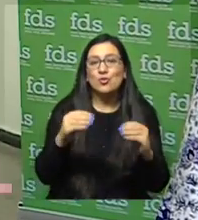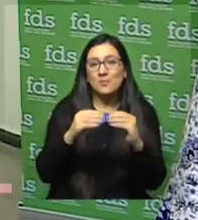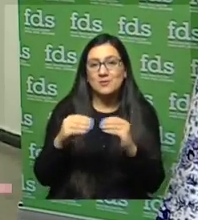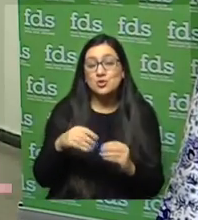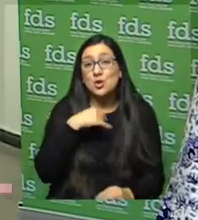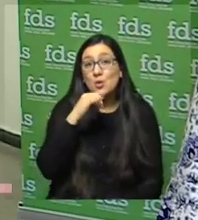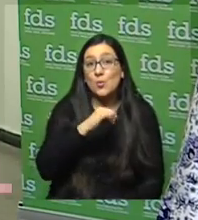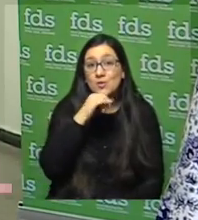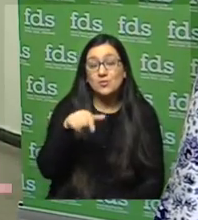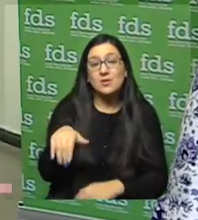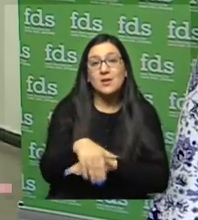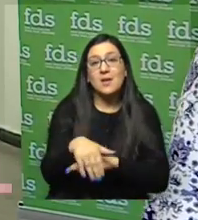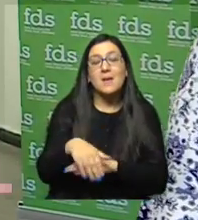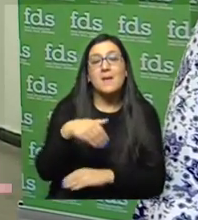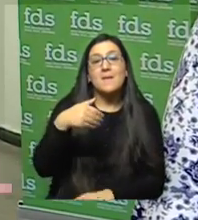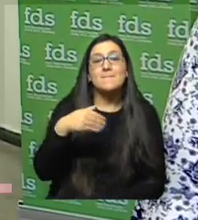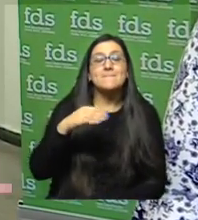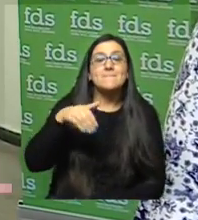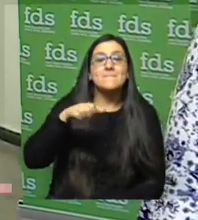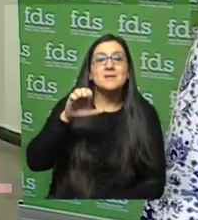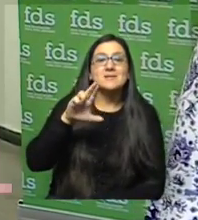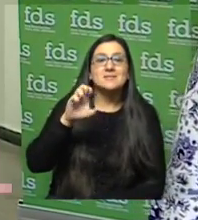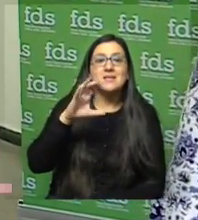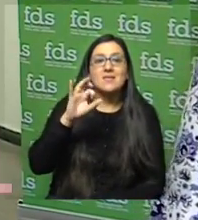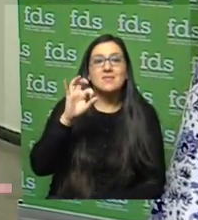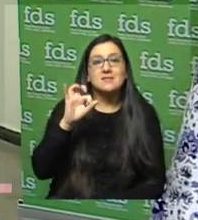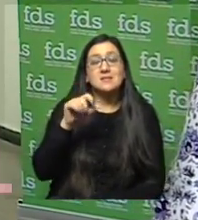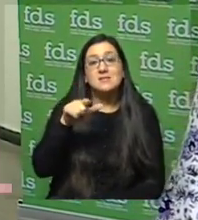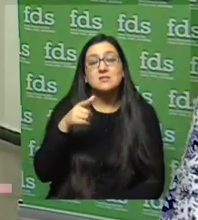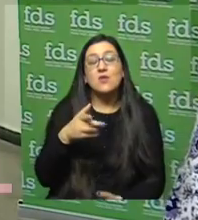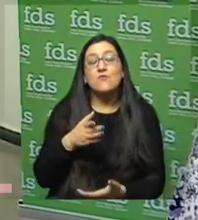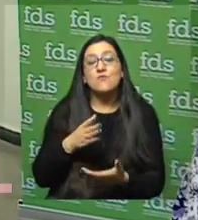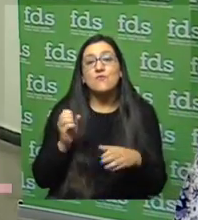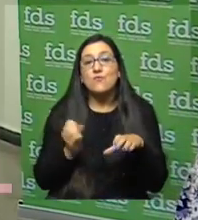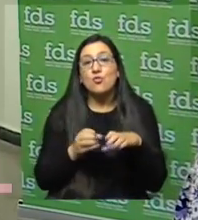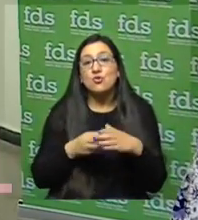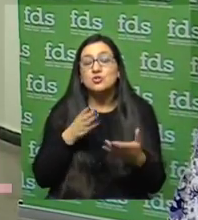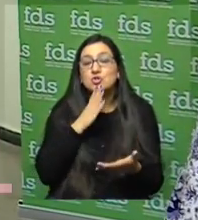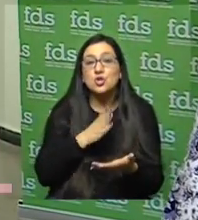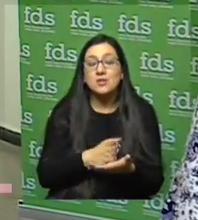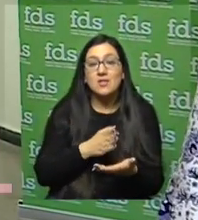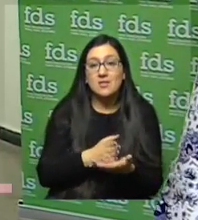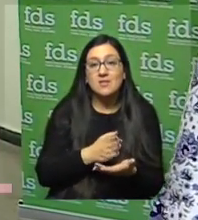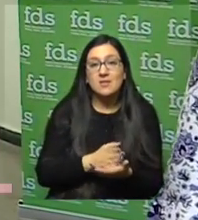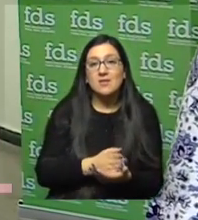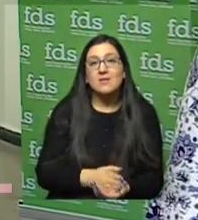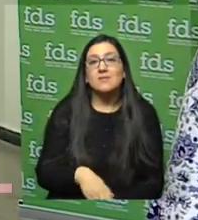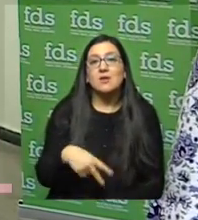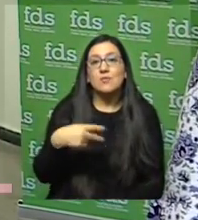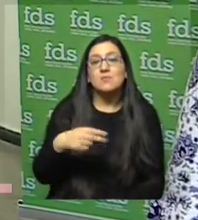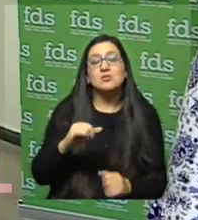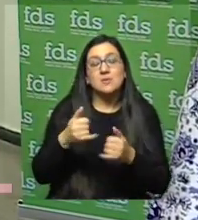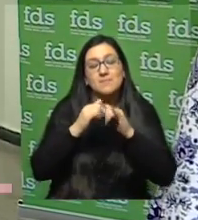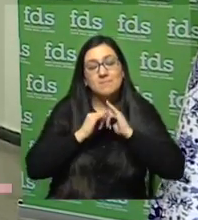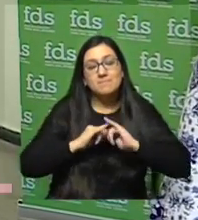aquí en Mercedes, esquina Tristán Narvaja, porque aquí es el Fondo de Solidaridad, donde el pasado 1 de noviembre ya se lanzó las